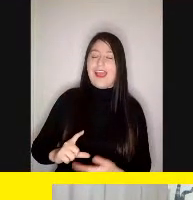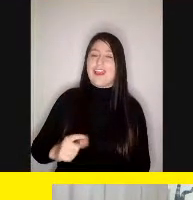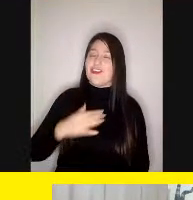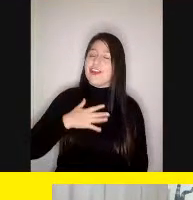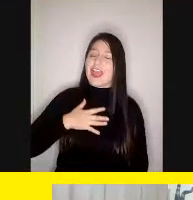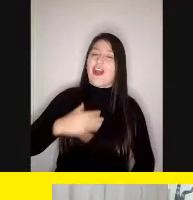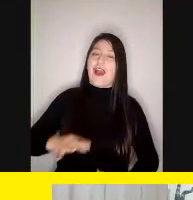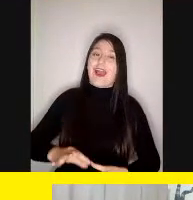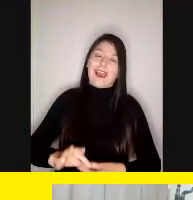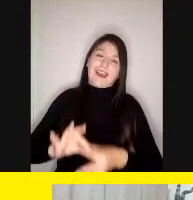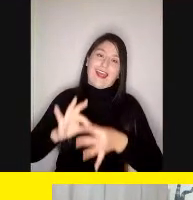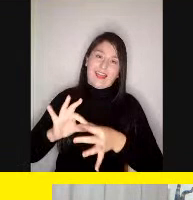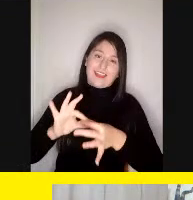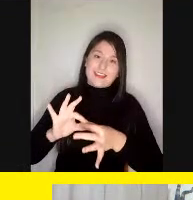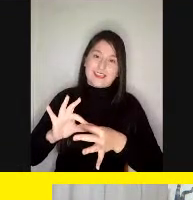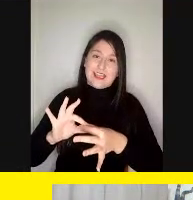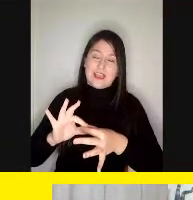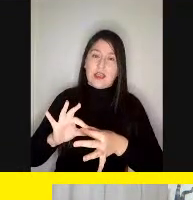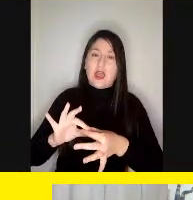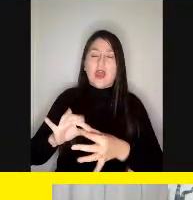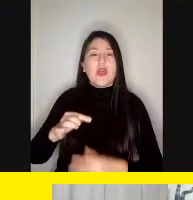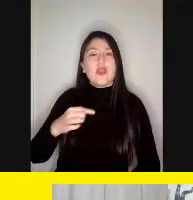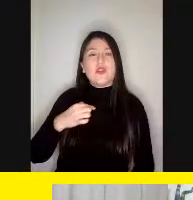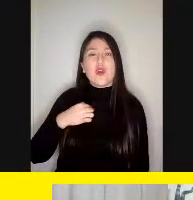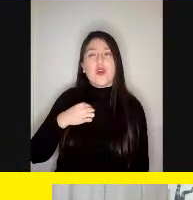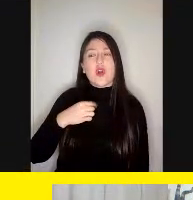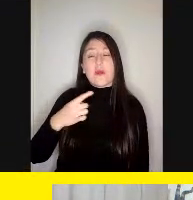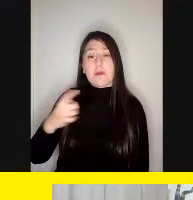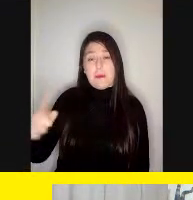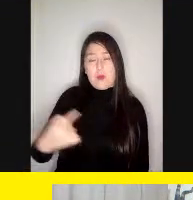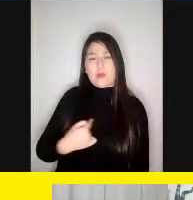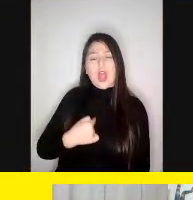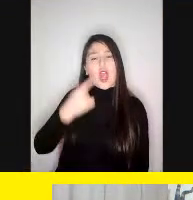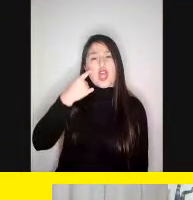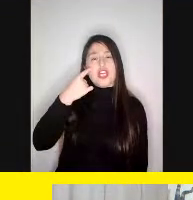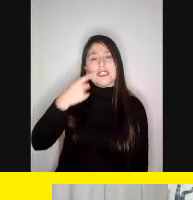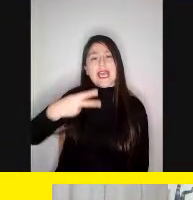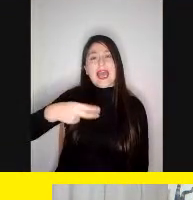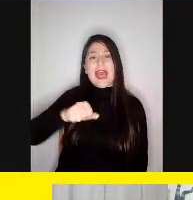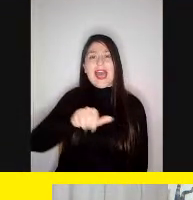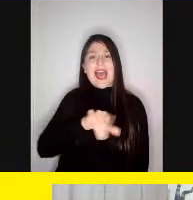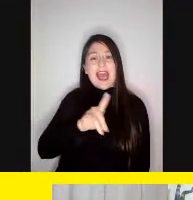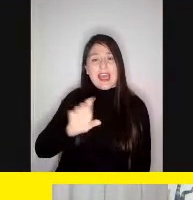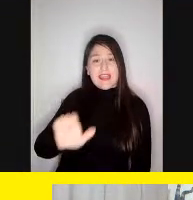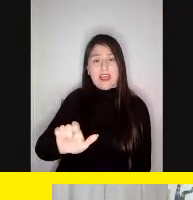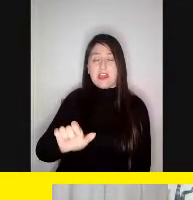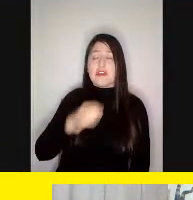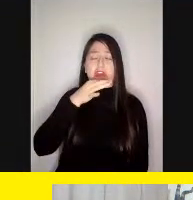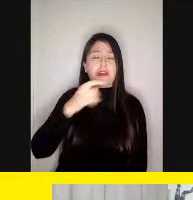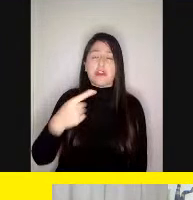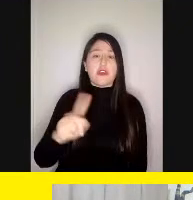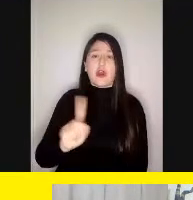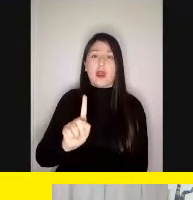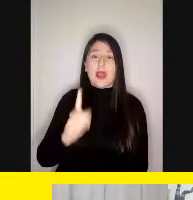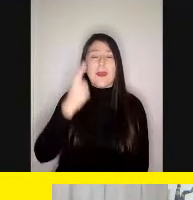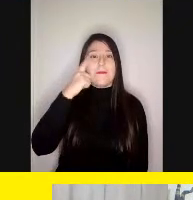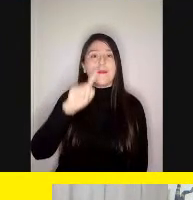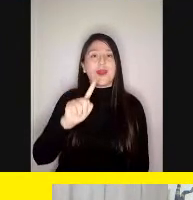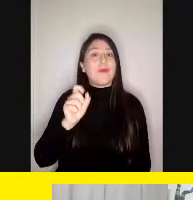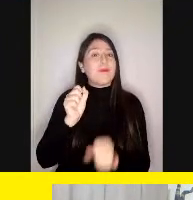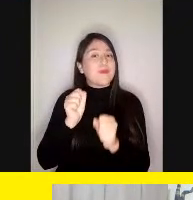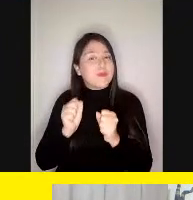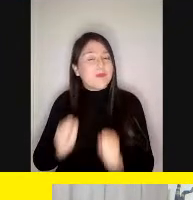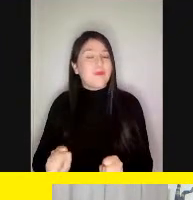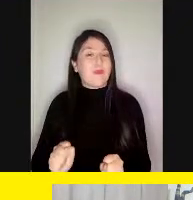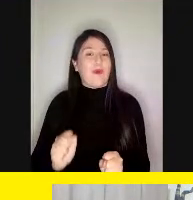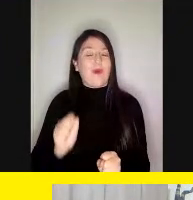Cuando me preguntaron si conocía a Aide, dije que no, pero podría haberla conocido, porque también,